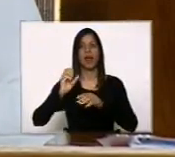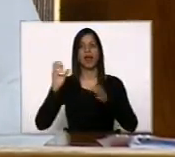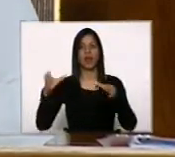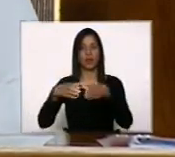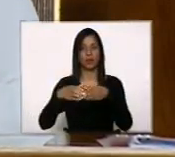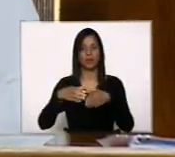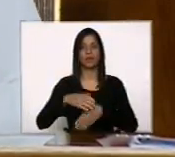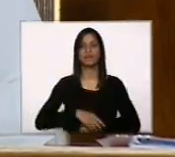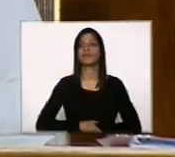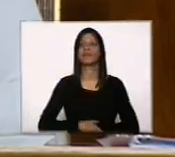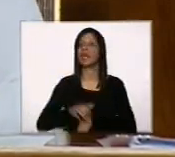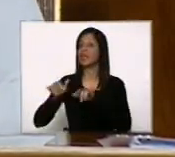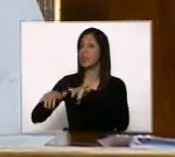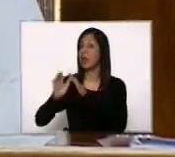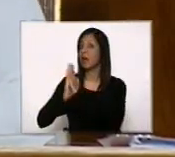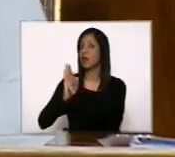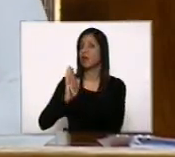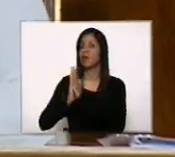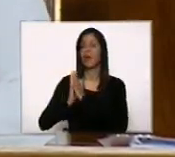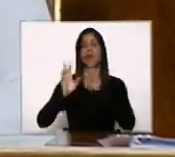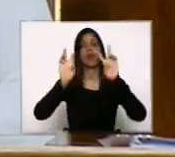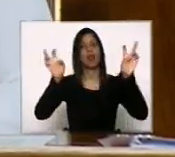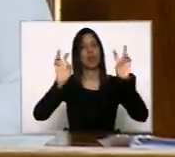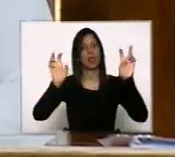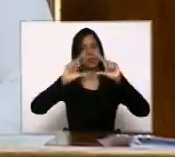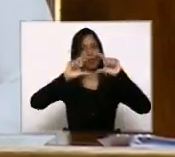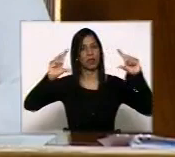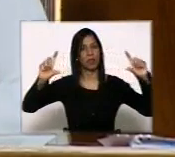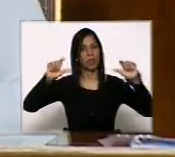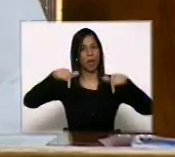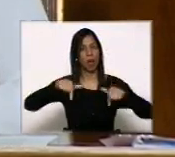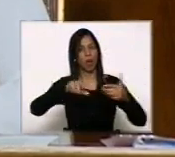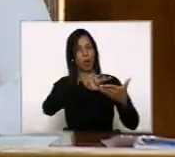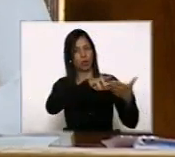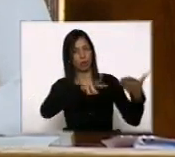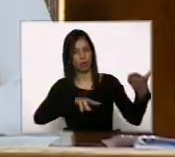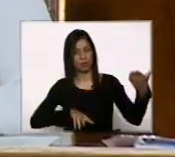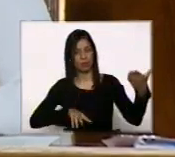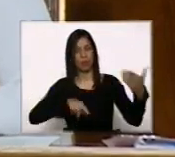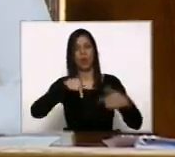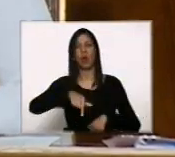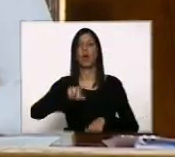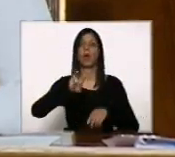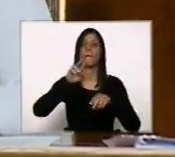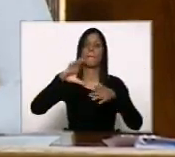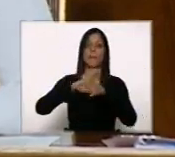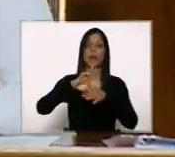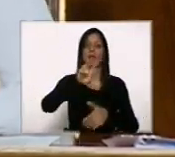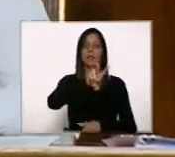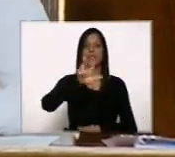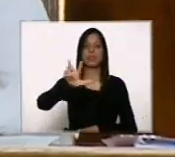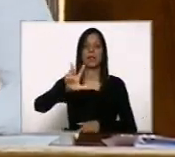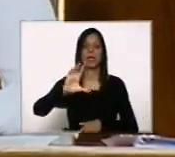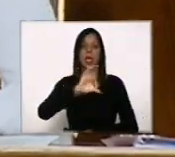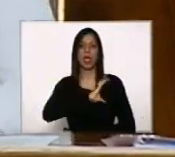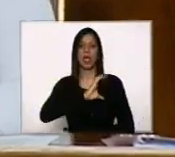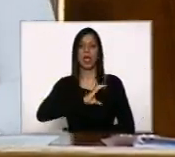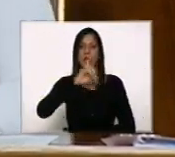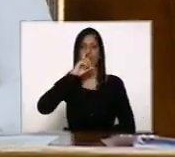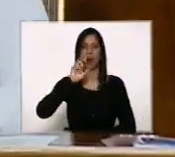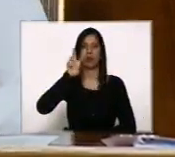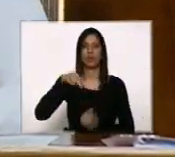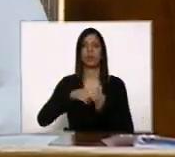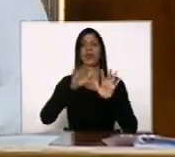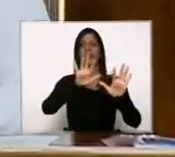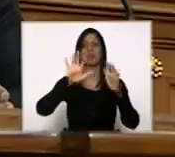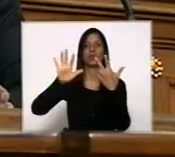Secretario, sírvase dar lectura a la propuesta del orden del día de la sesión de hoy, martes 23 de enero de